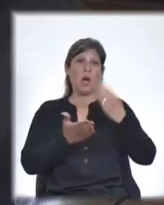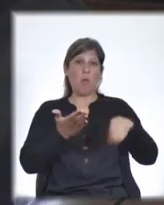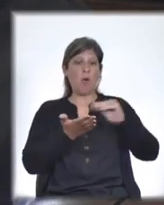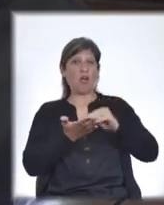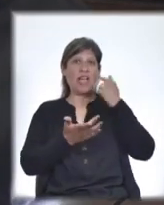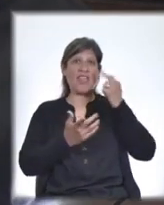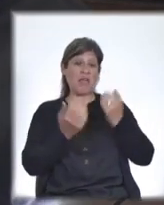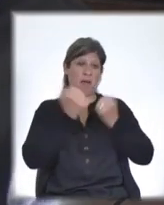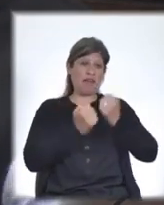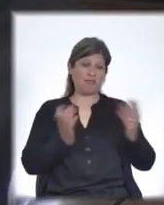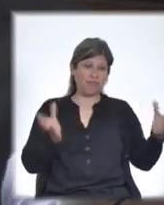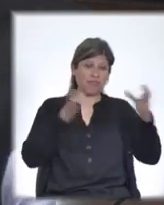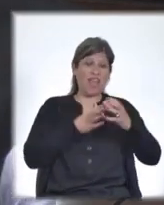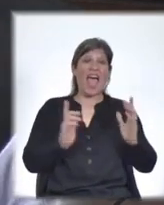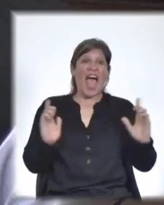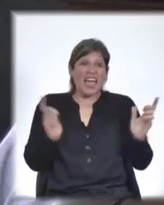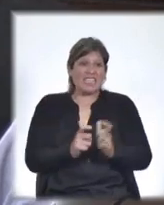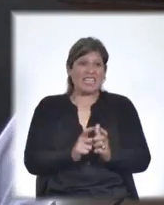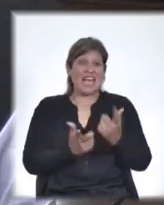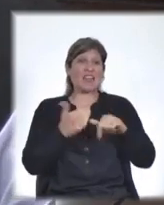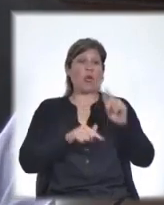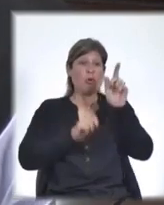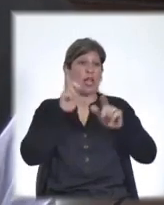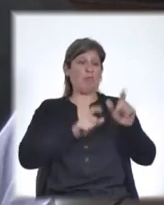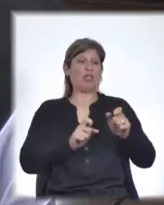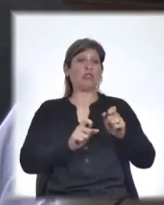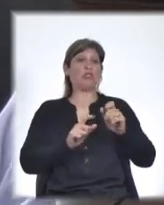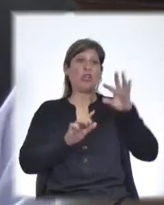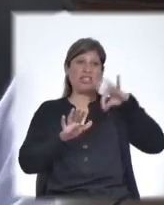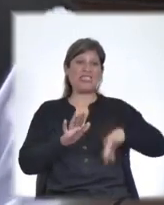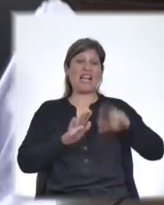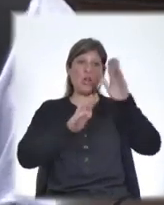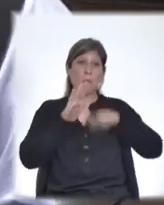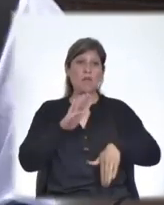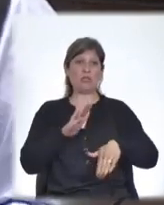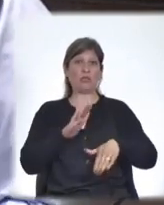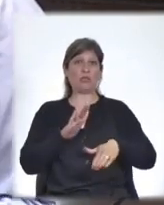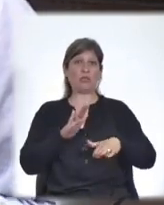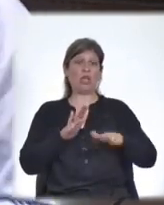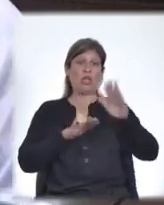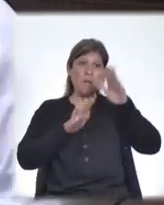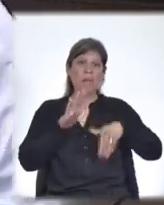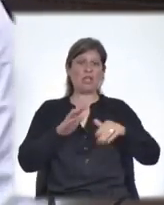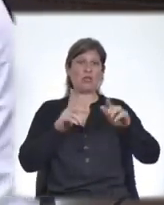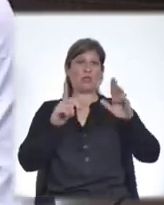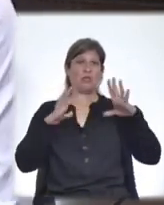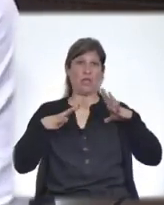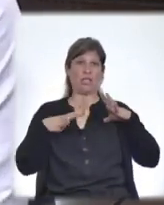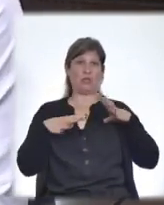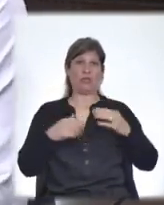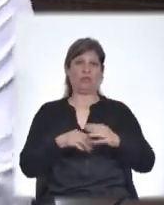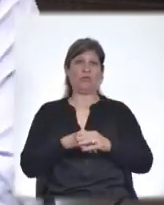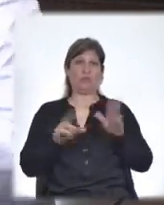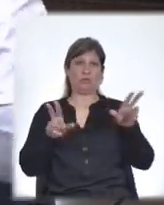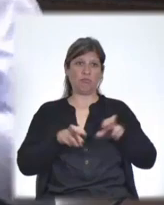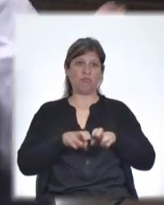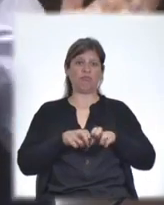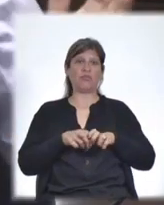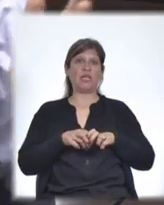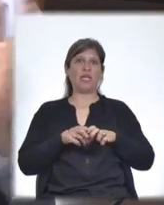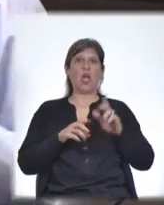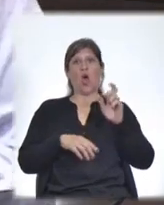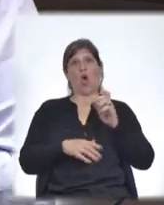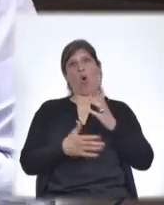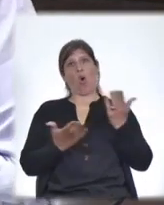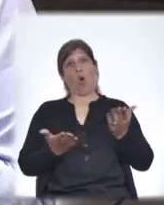en su conjunto se está achicando porque la gente tiene menos salario y menos jubilaciones. Por supuesto que